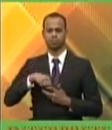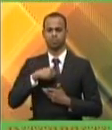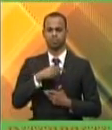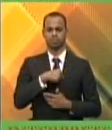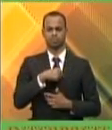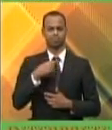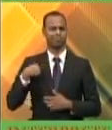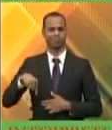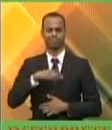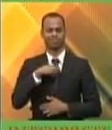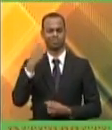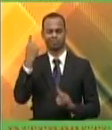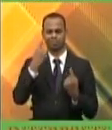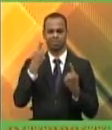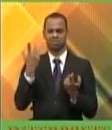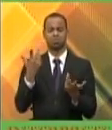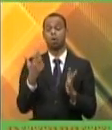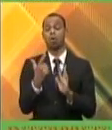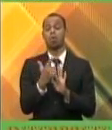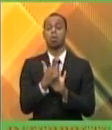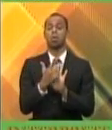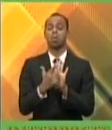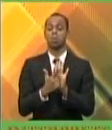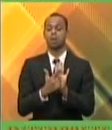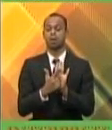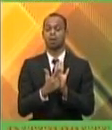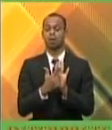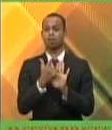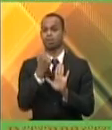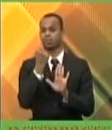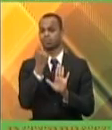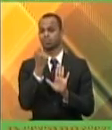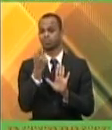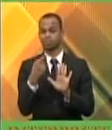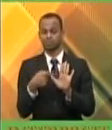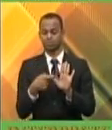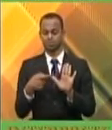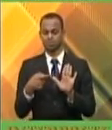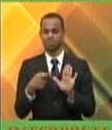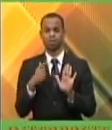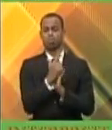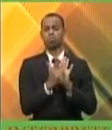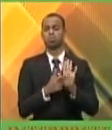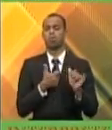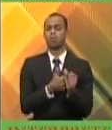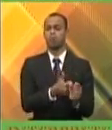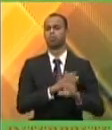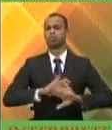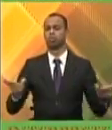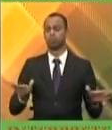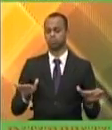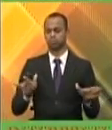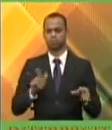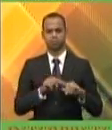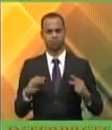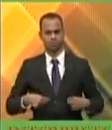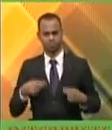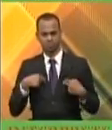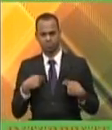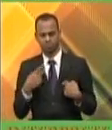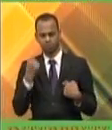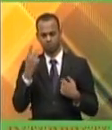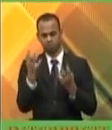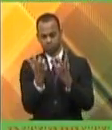marco puramente jurídico y no quizás un marco humano que pueda tratar adecuadamente